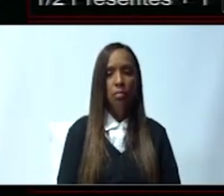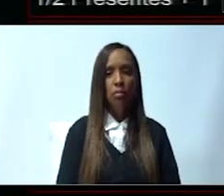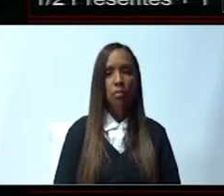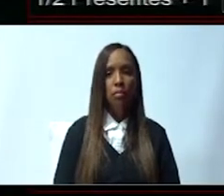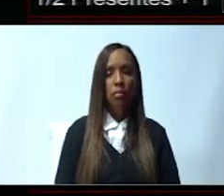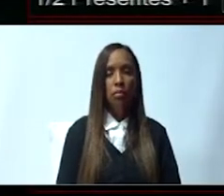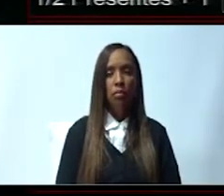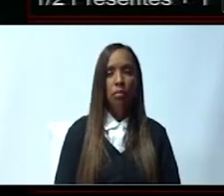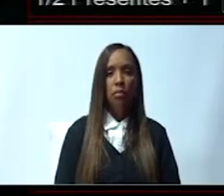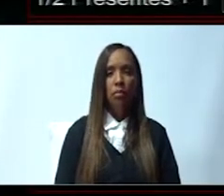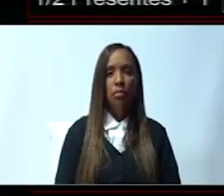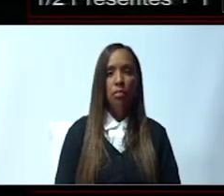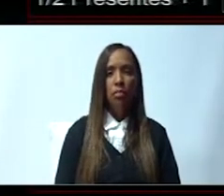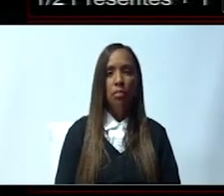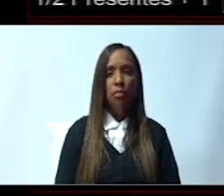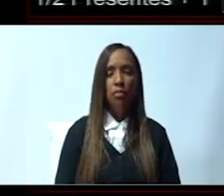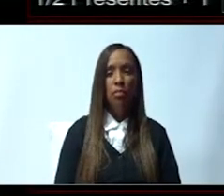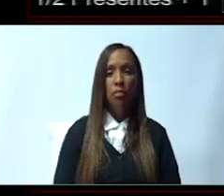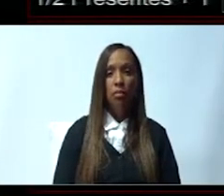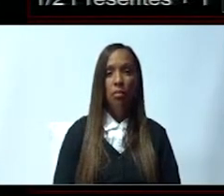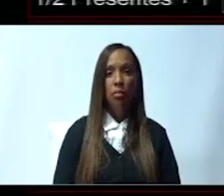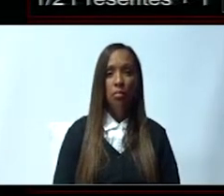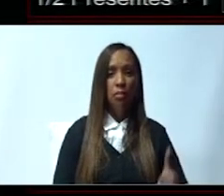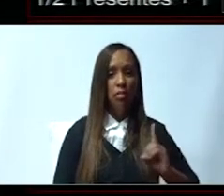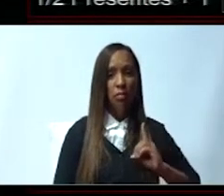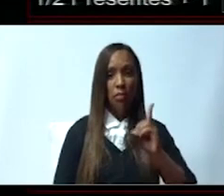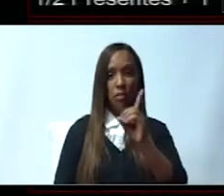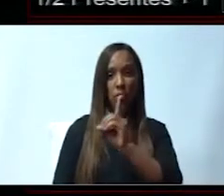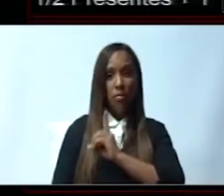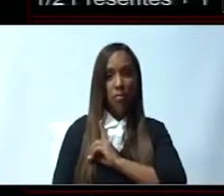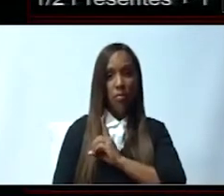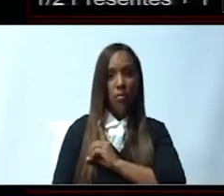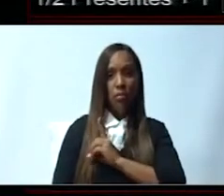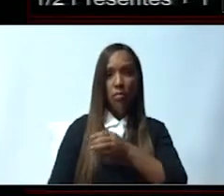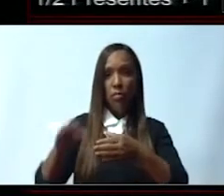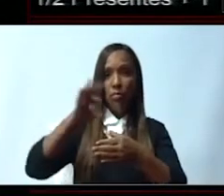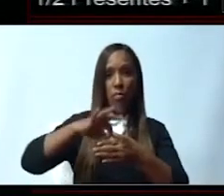Faltan muchos diputados por votar que no han ejercido su derecho al voto.